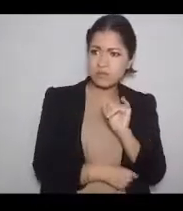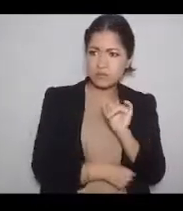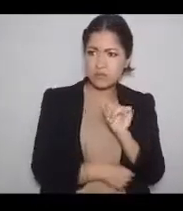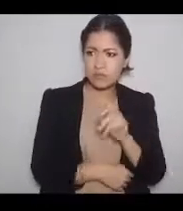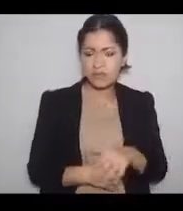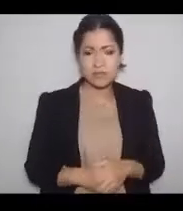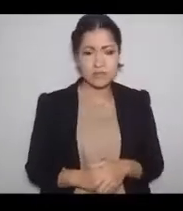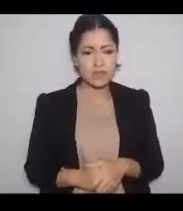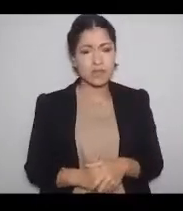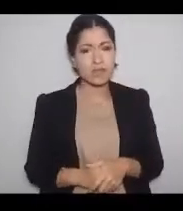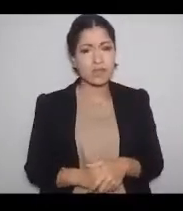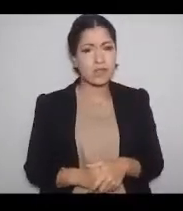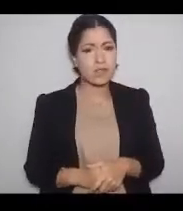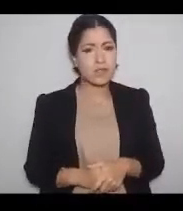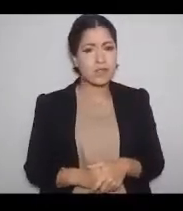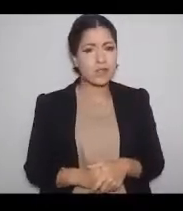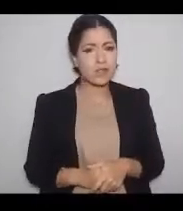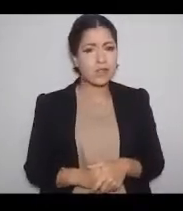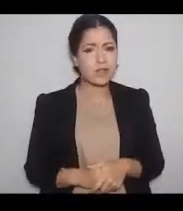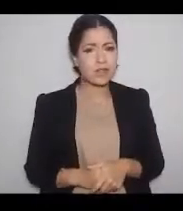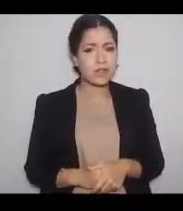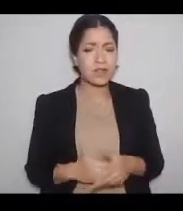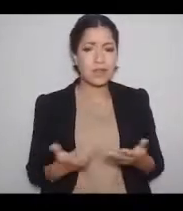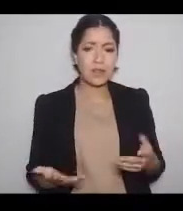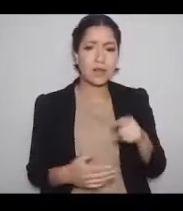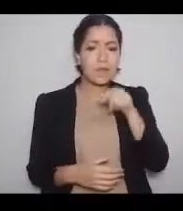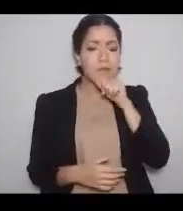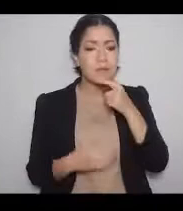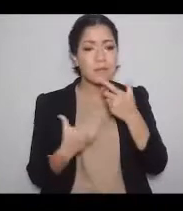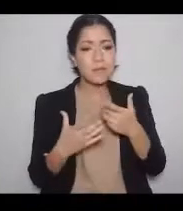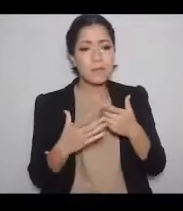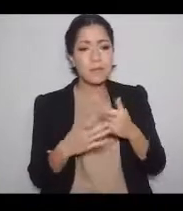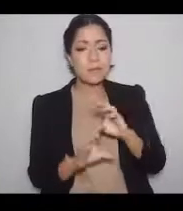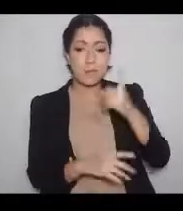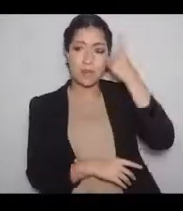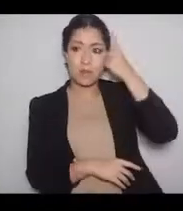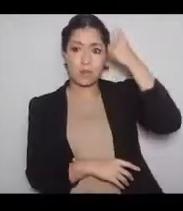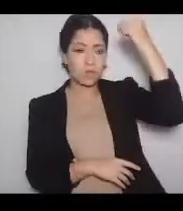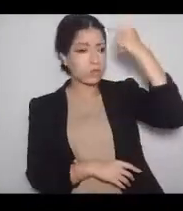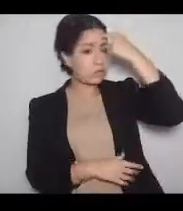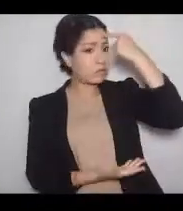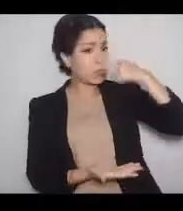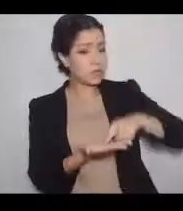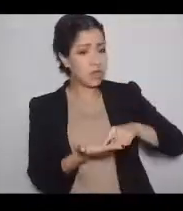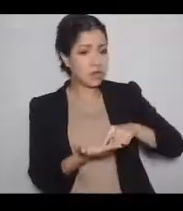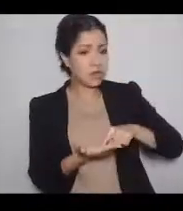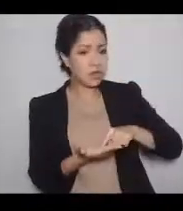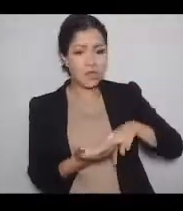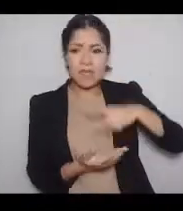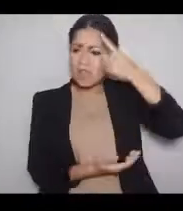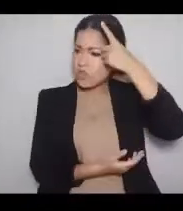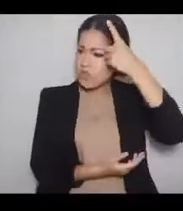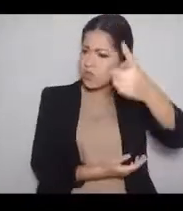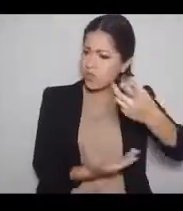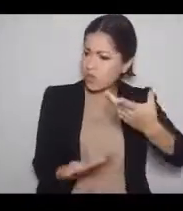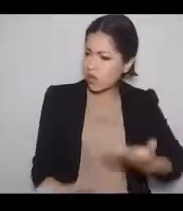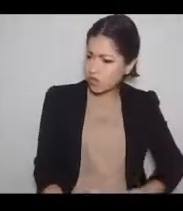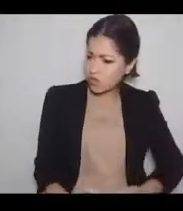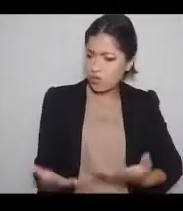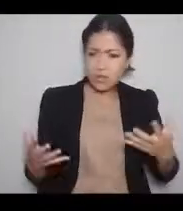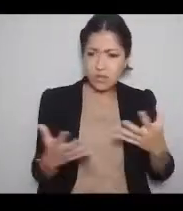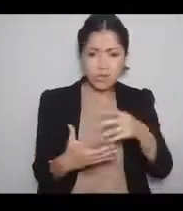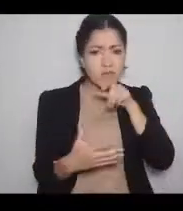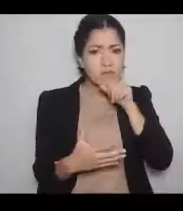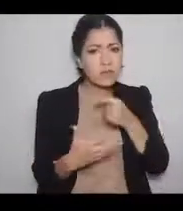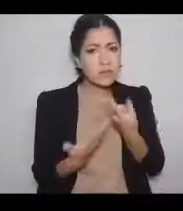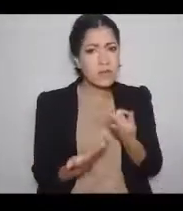forma perfecta, el círculo. Dios es caprichoso. Cuando un cuerpo se acerca al sol, se mueve más rápido. Cuando se